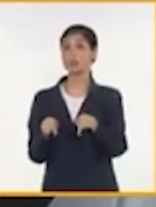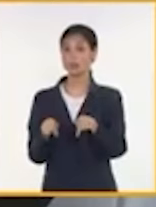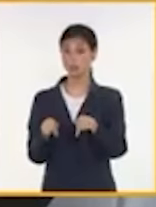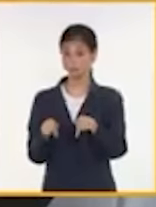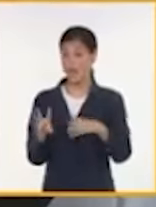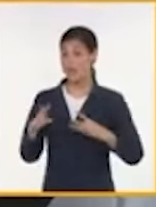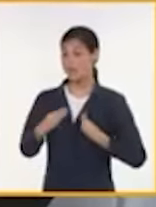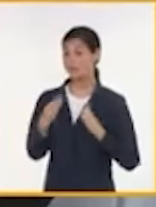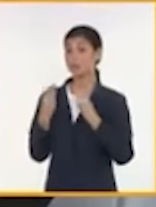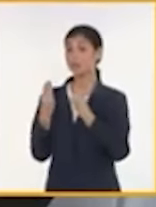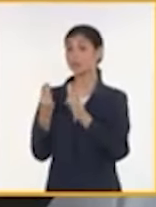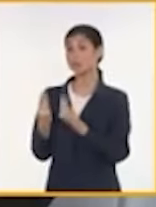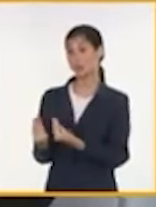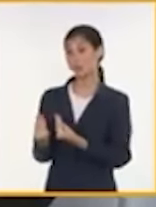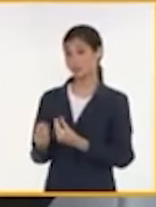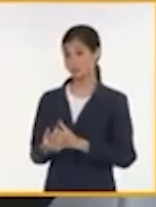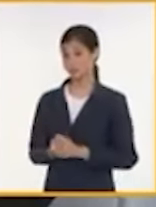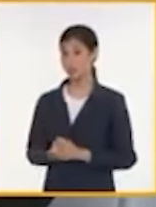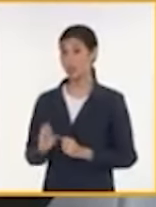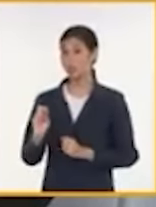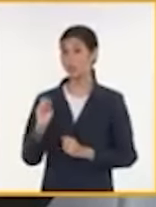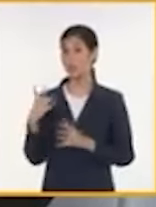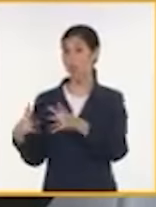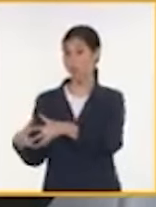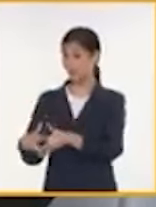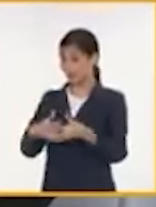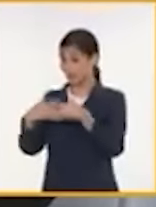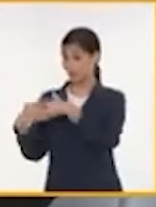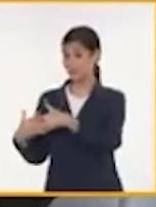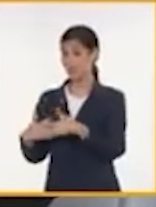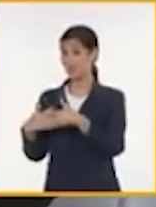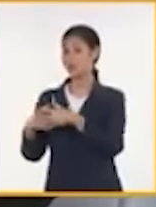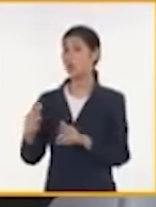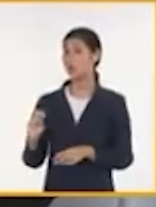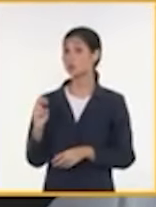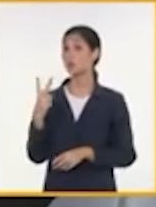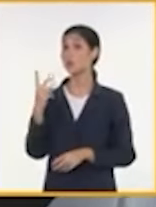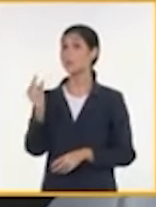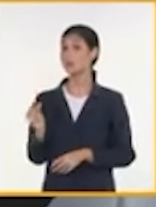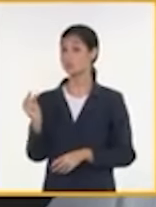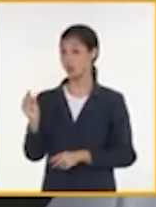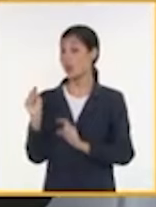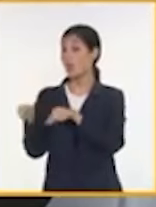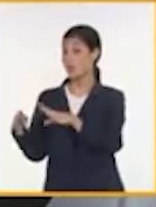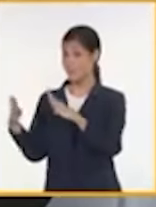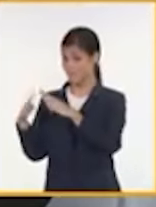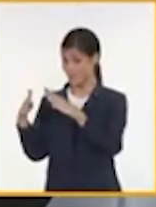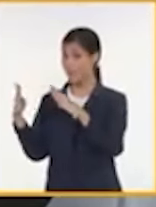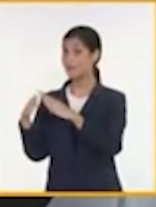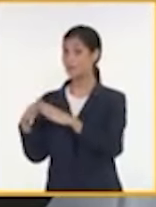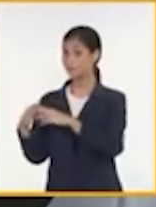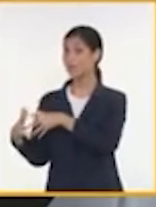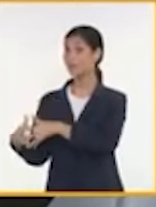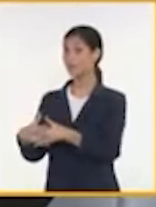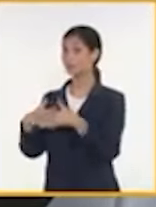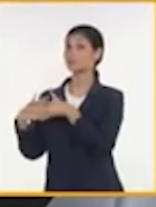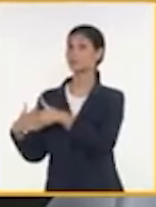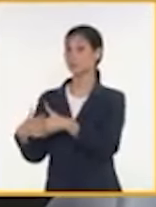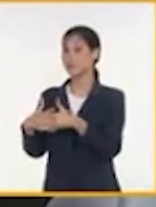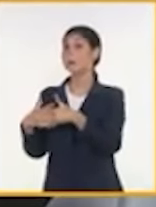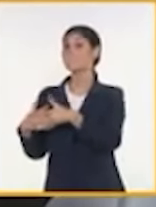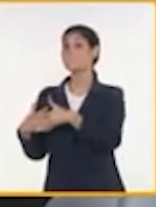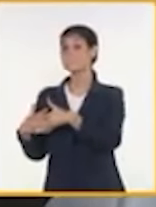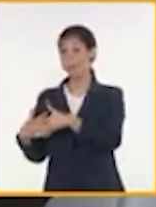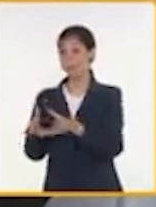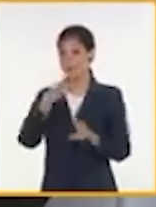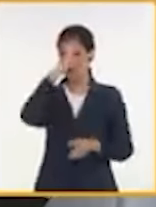norteamericanas dos individuos con pésima conducta social residentes allí cubanos de origen nombrados yer izquierdo